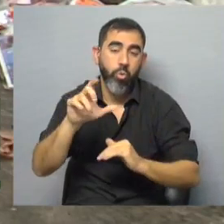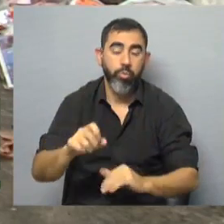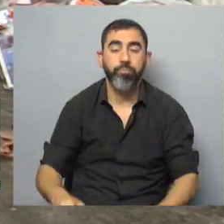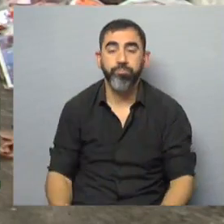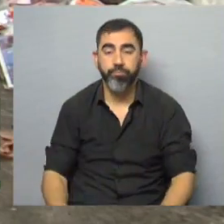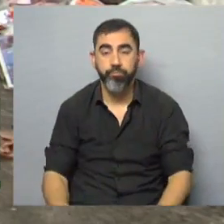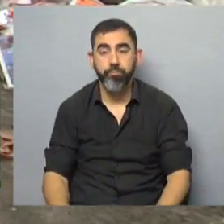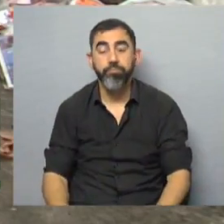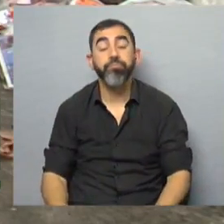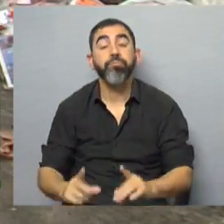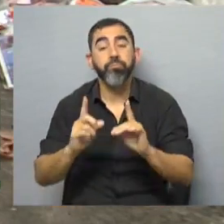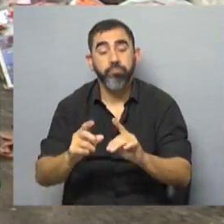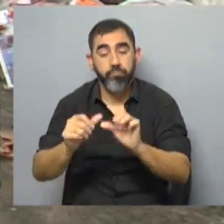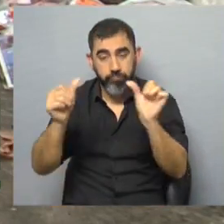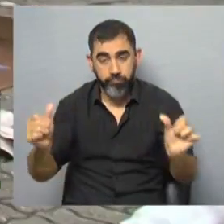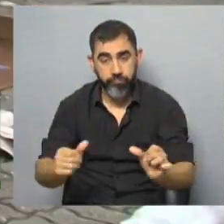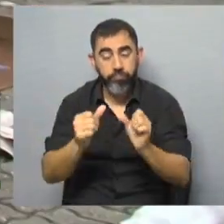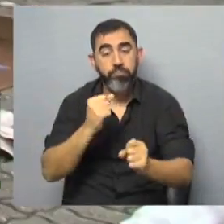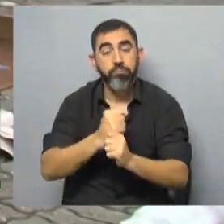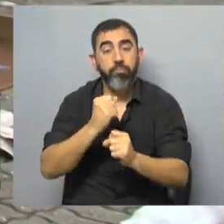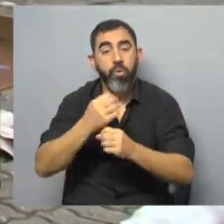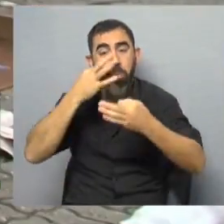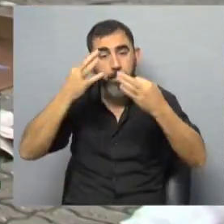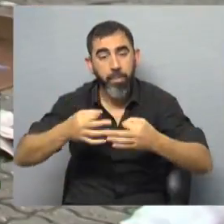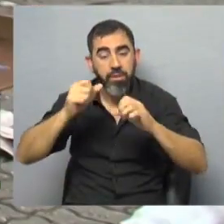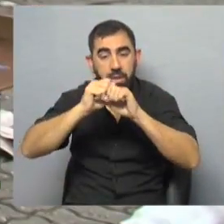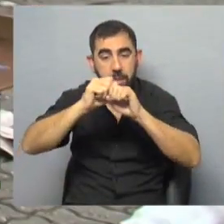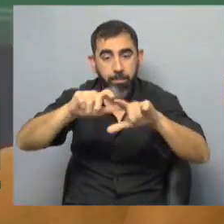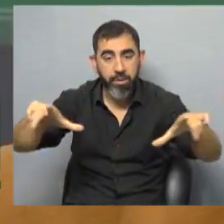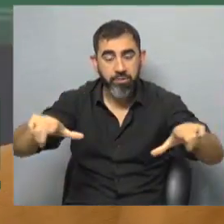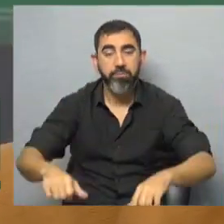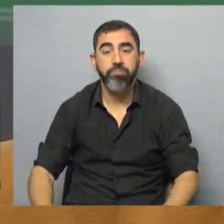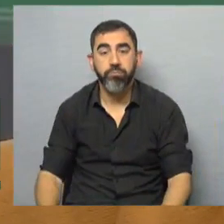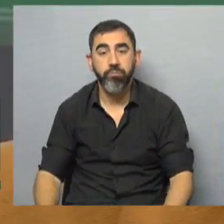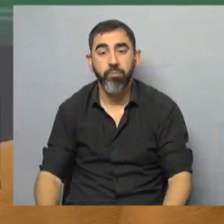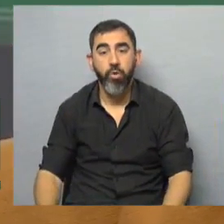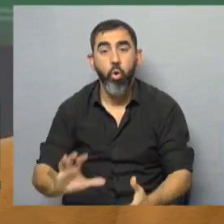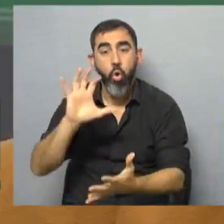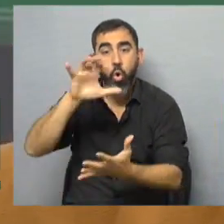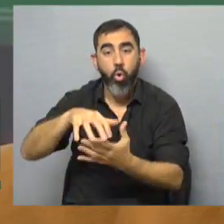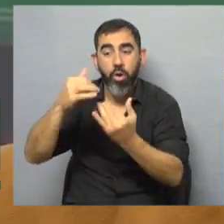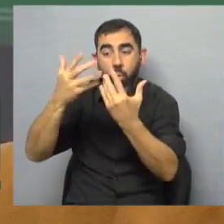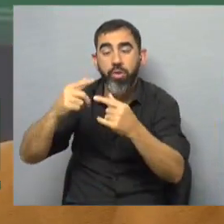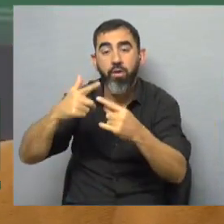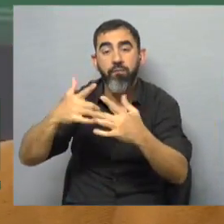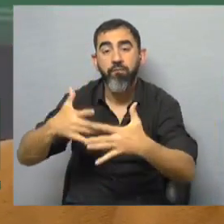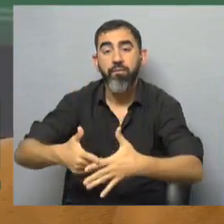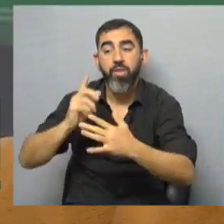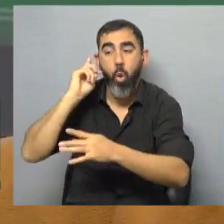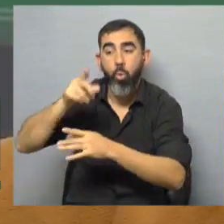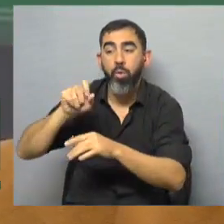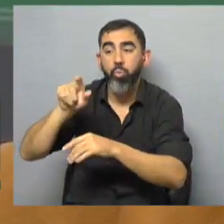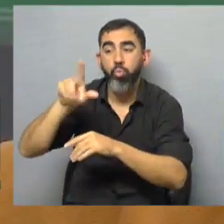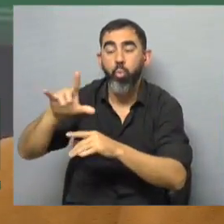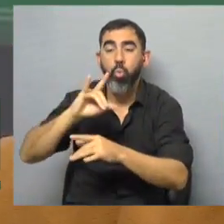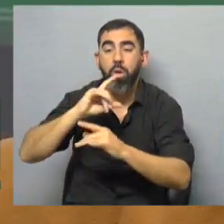forma complementaria se realizará un operativo especial de limpieza. Los locales que realizan fiestas tienen la obligación de tener su propio servicio